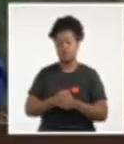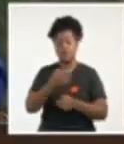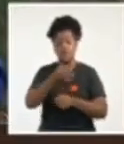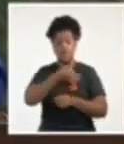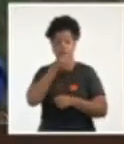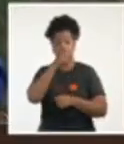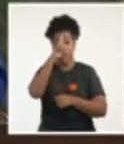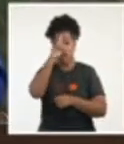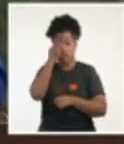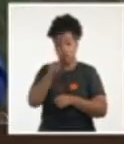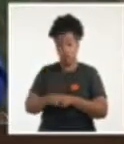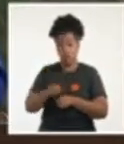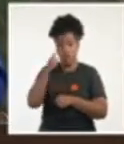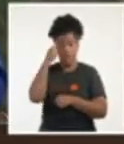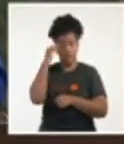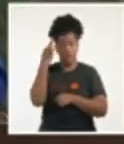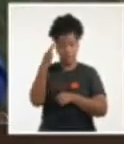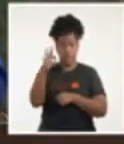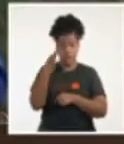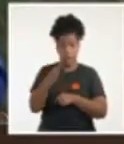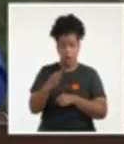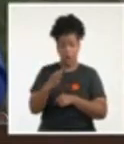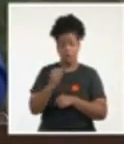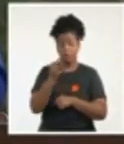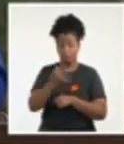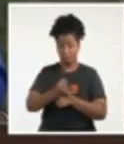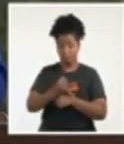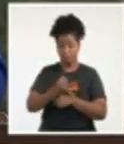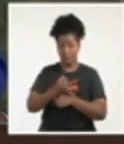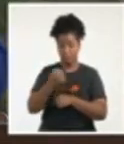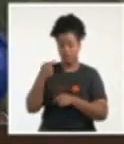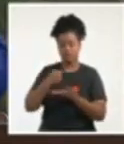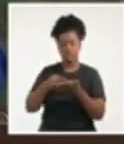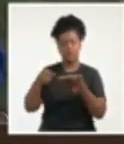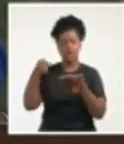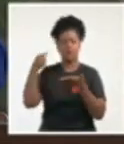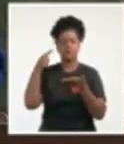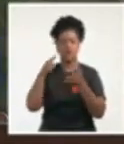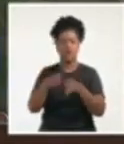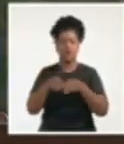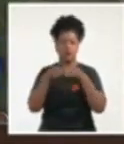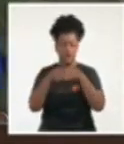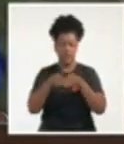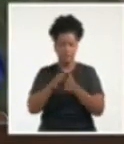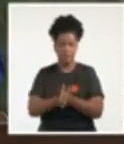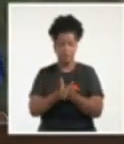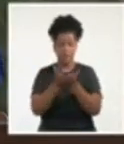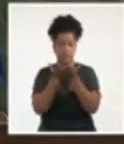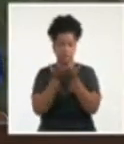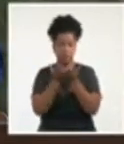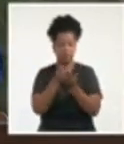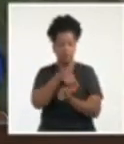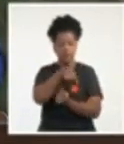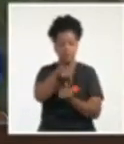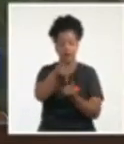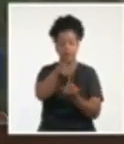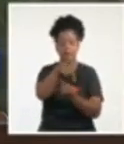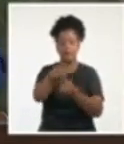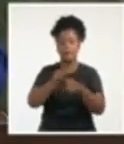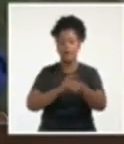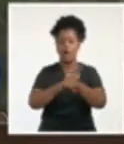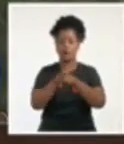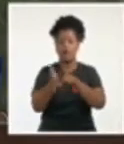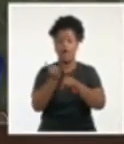psicóloga Patricia Ares en un artículo que fue publicado la semana pasada en Granma, ahí empiezan a aparecer fenómenos